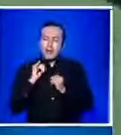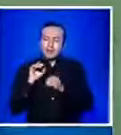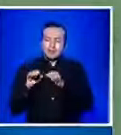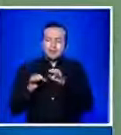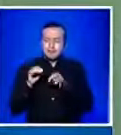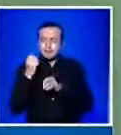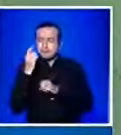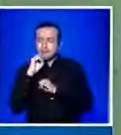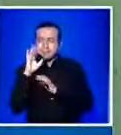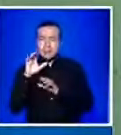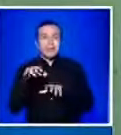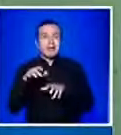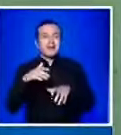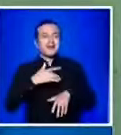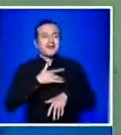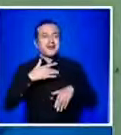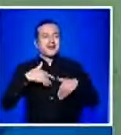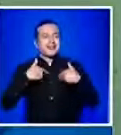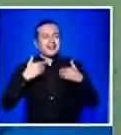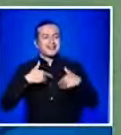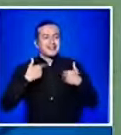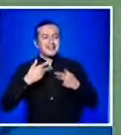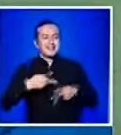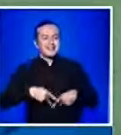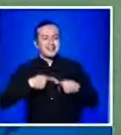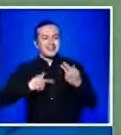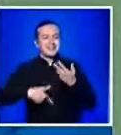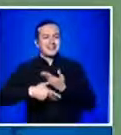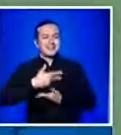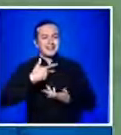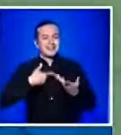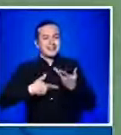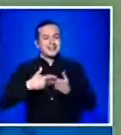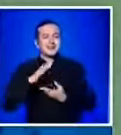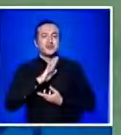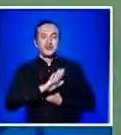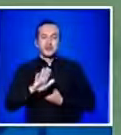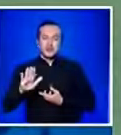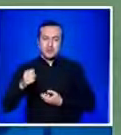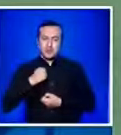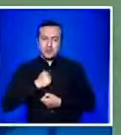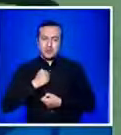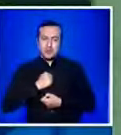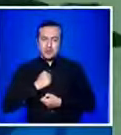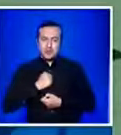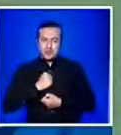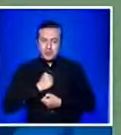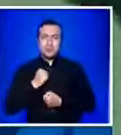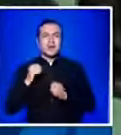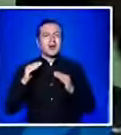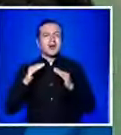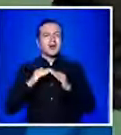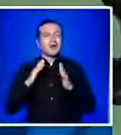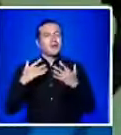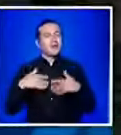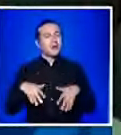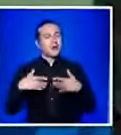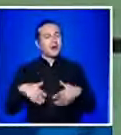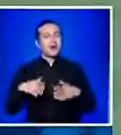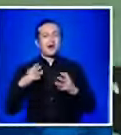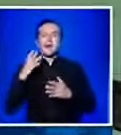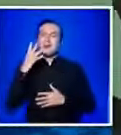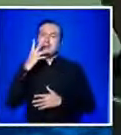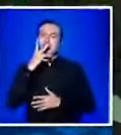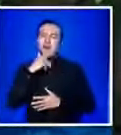ser felices a nuestros perros y que tengan una convivencia pacífica dentro de sus hogares. Eso es clave, una convivencia pacífica, una